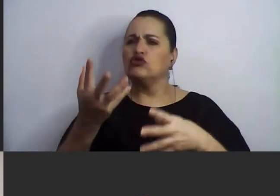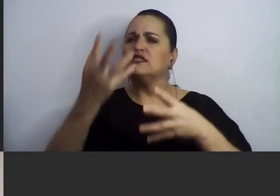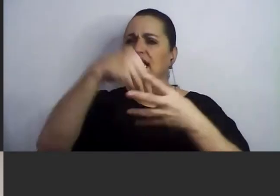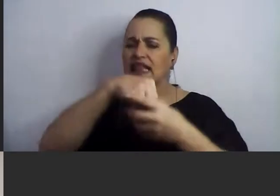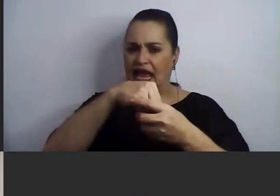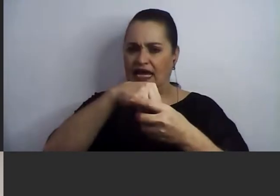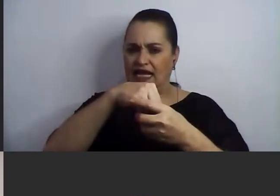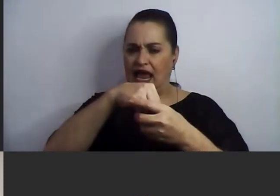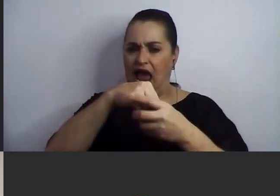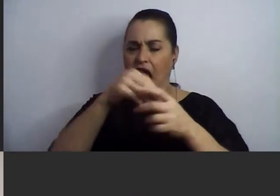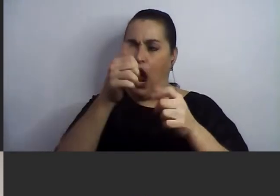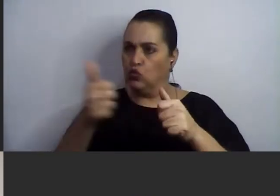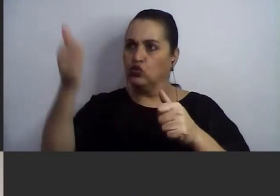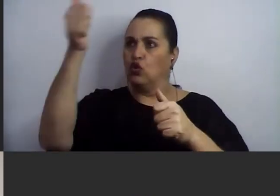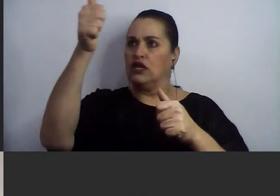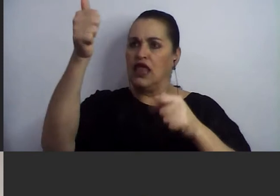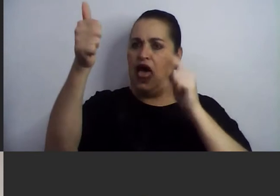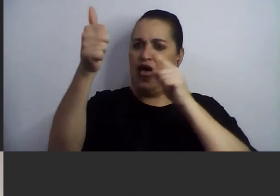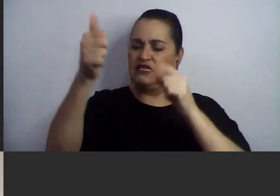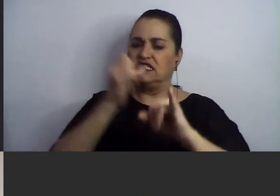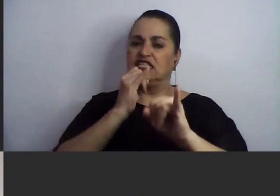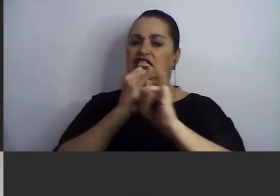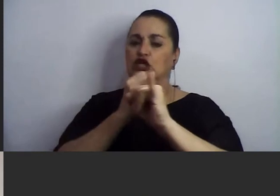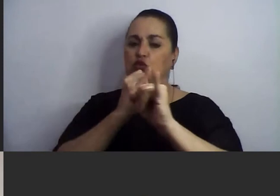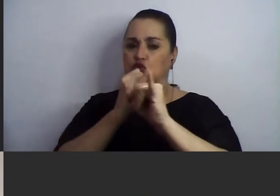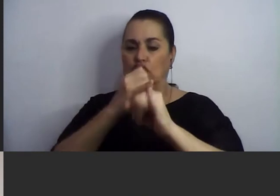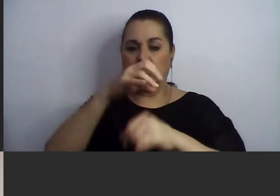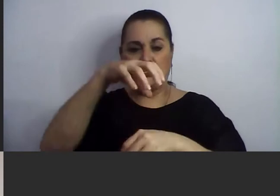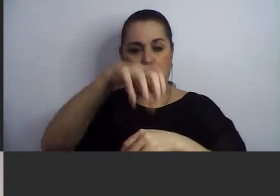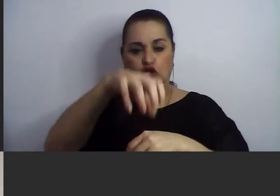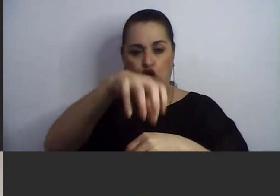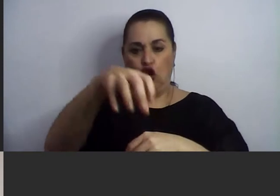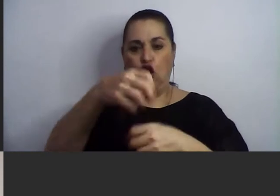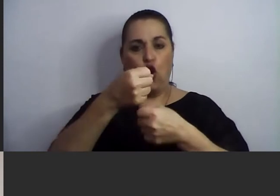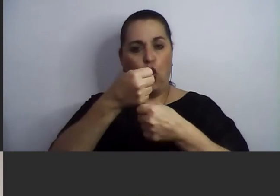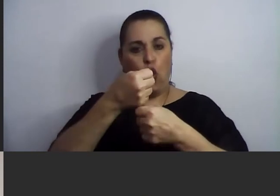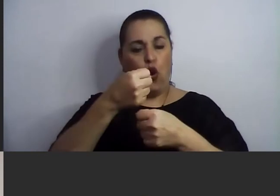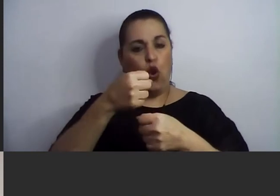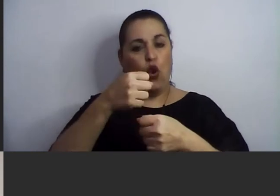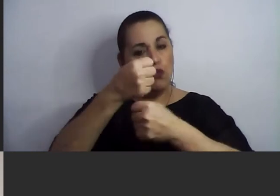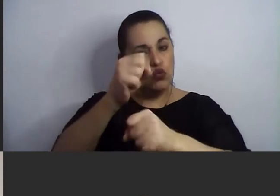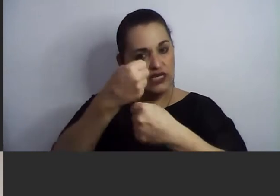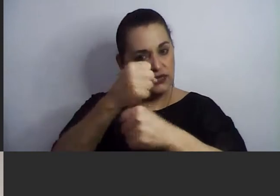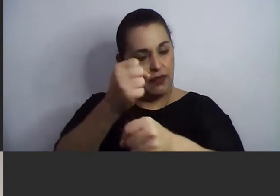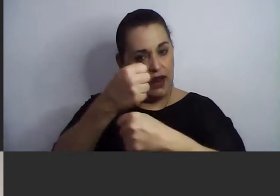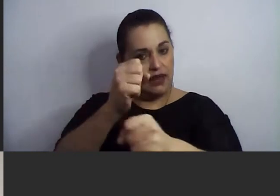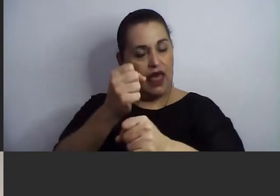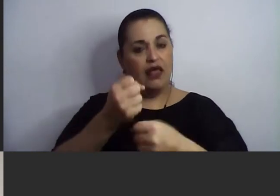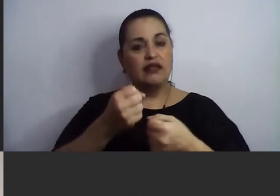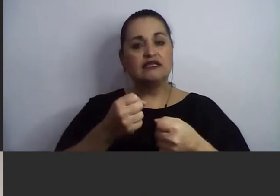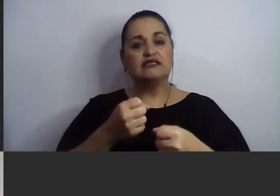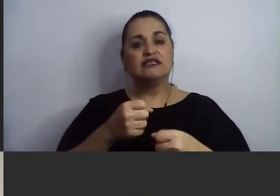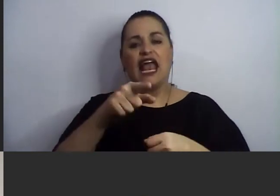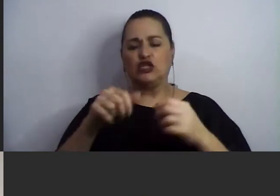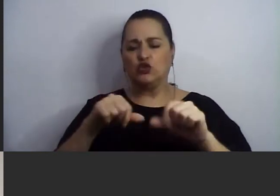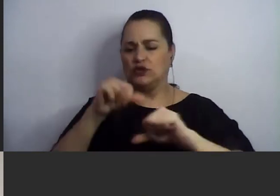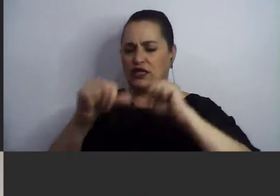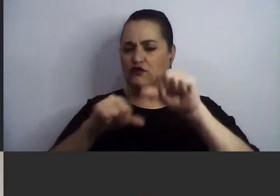autoridades e instituciones locales entre paréntesis municipalidades en estos